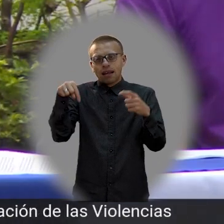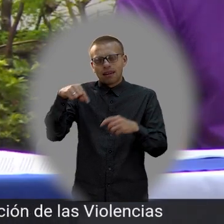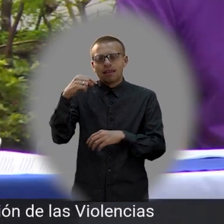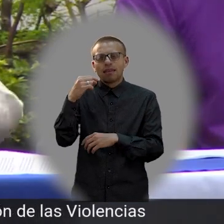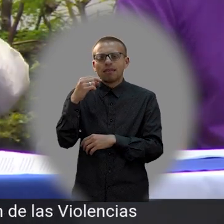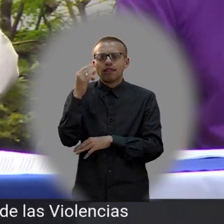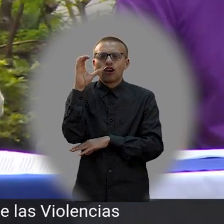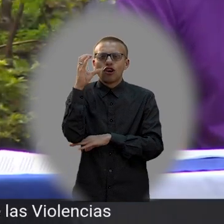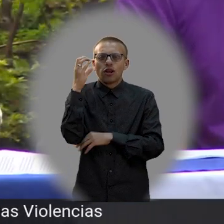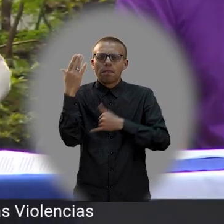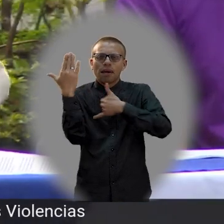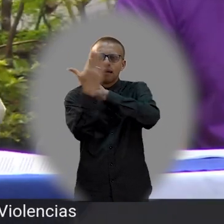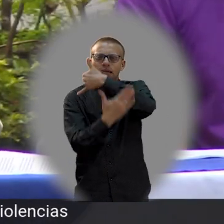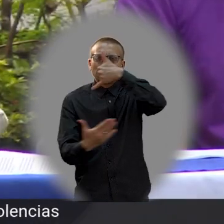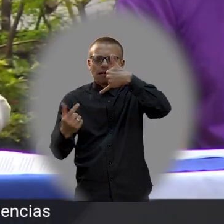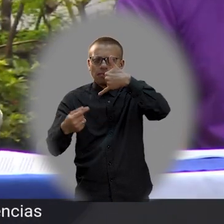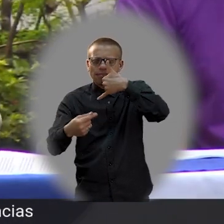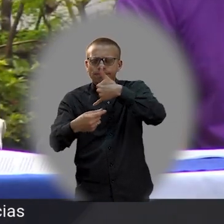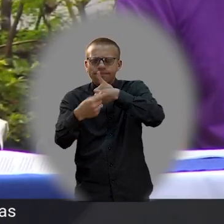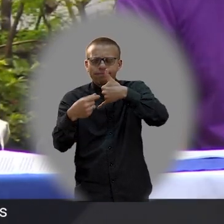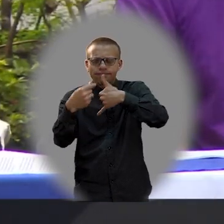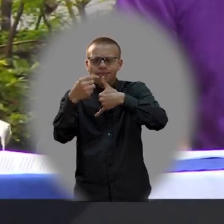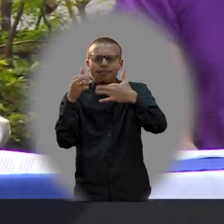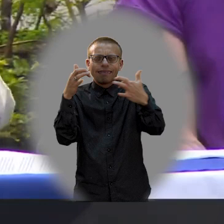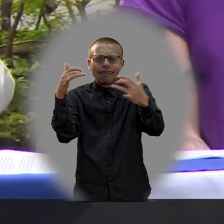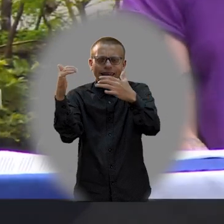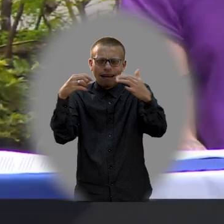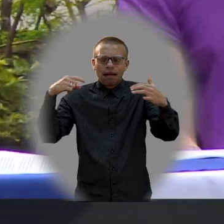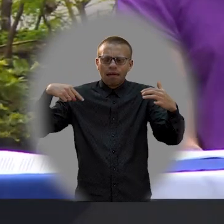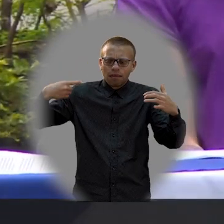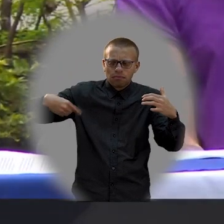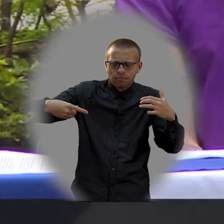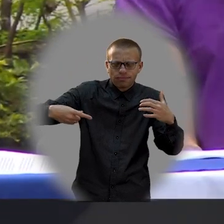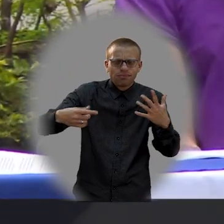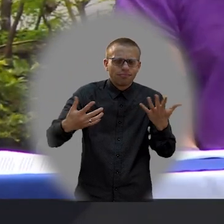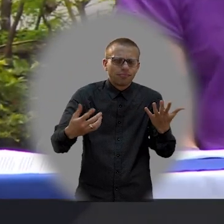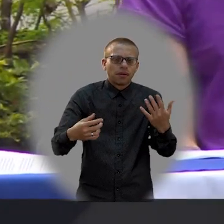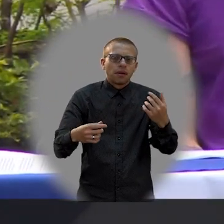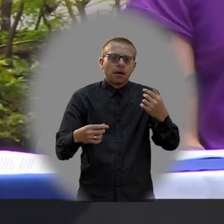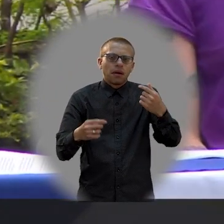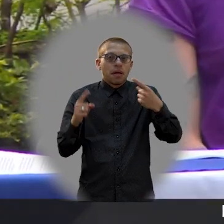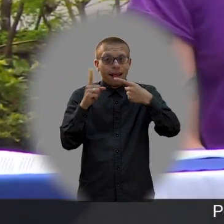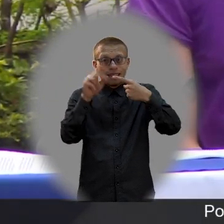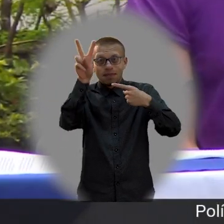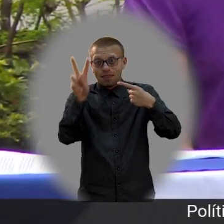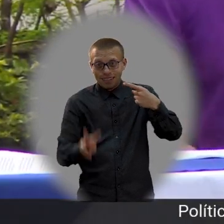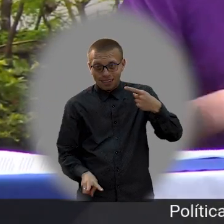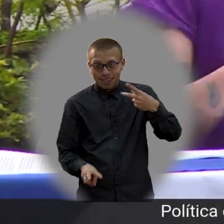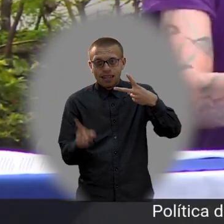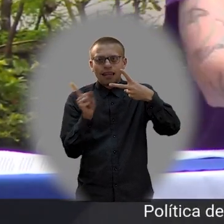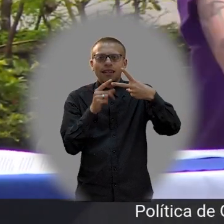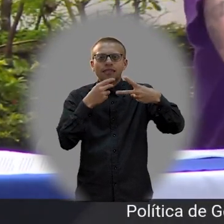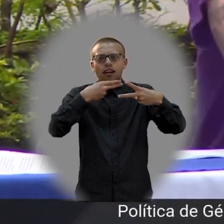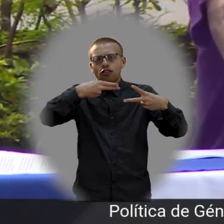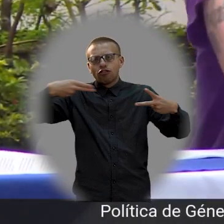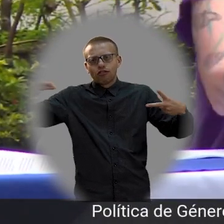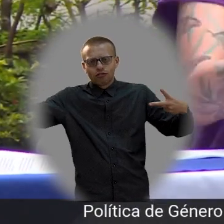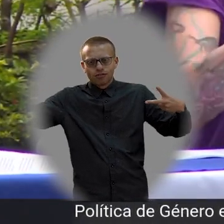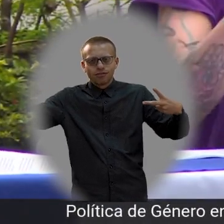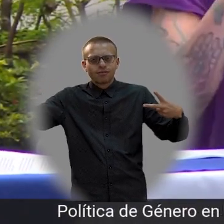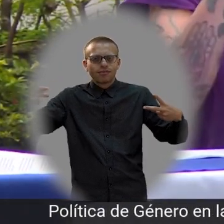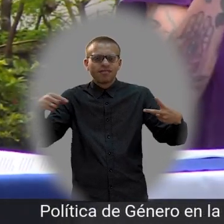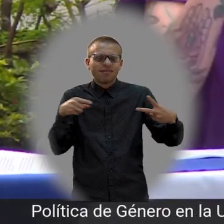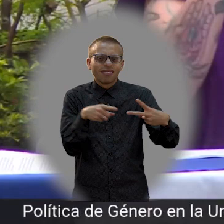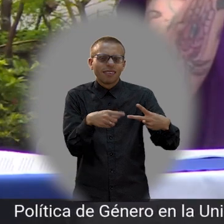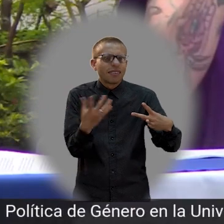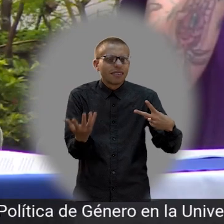guerra y que tiene un patriarcado reforzado, es el eje horizontal del que nos habla la profesora Segato. Es decir,